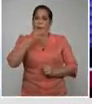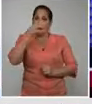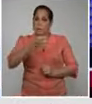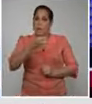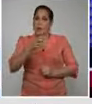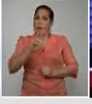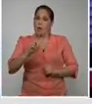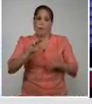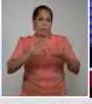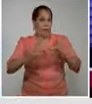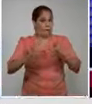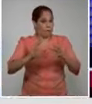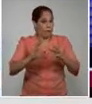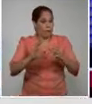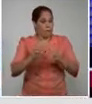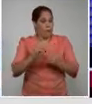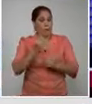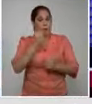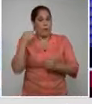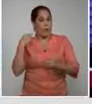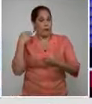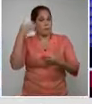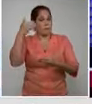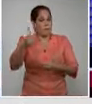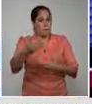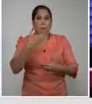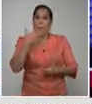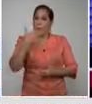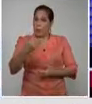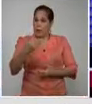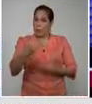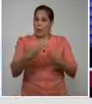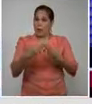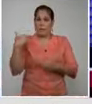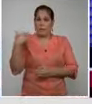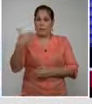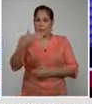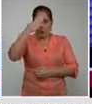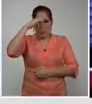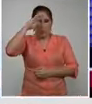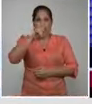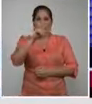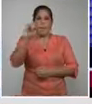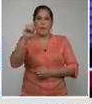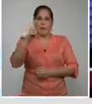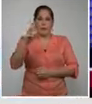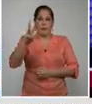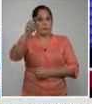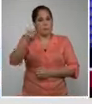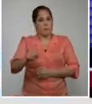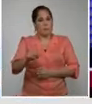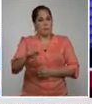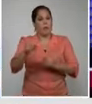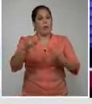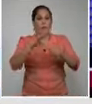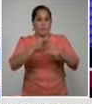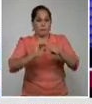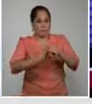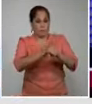camino, se abre un camino de esperanzas en la jornada en que Cuba reporta 1.013 casos positivos a la COVID-19